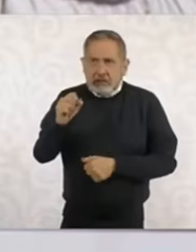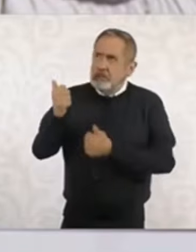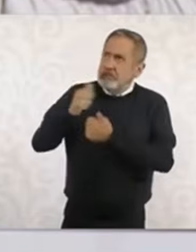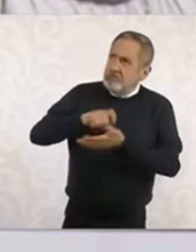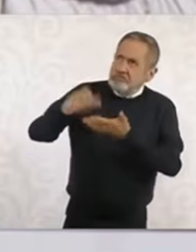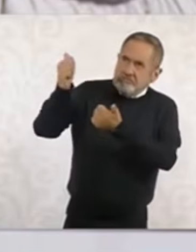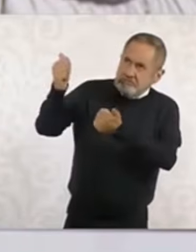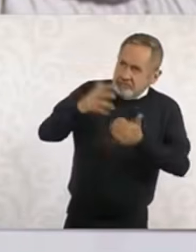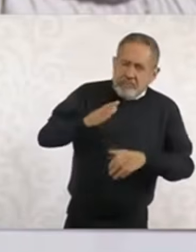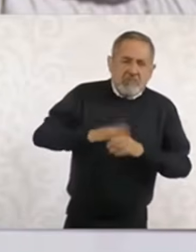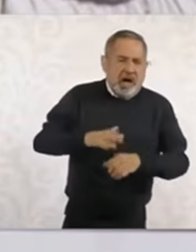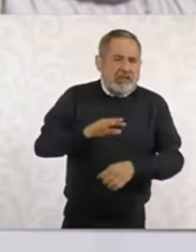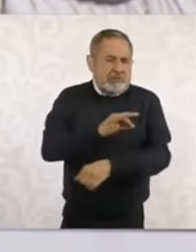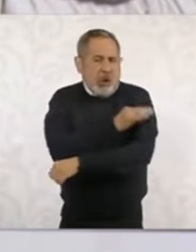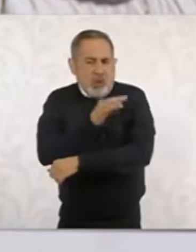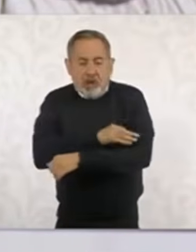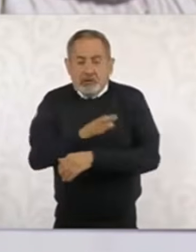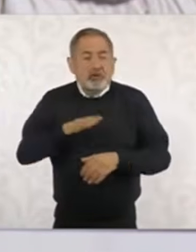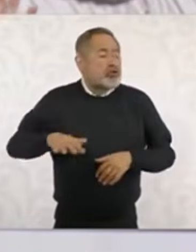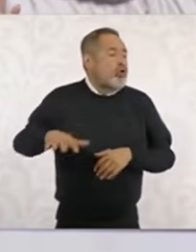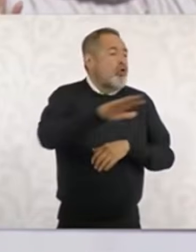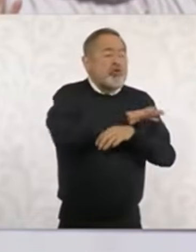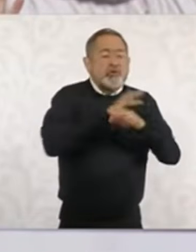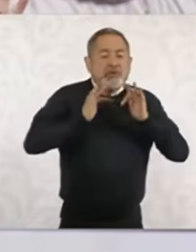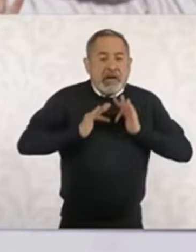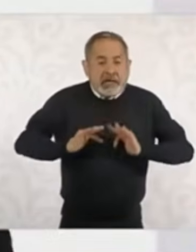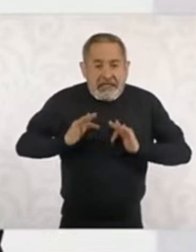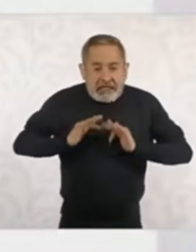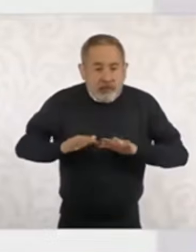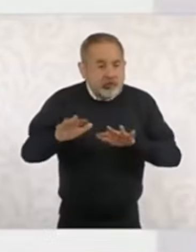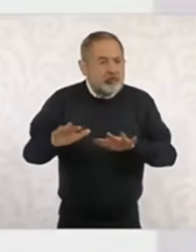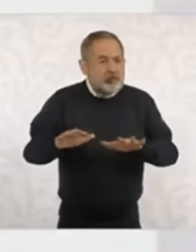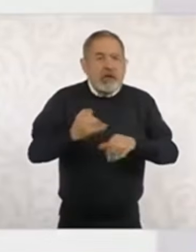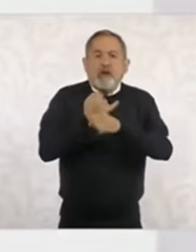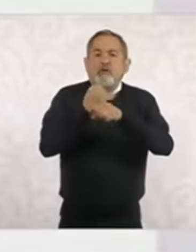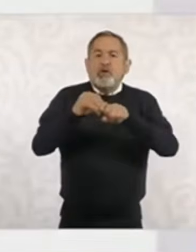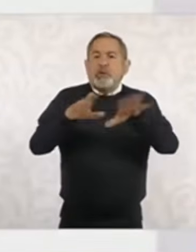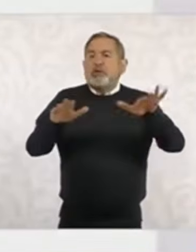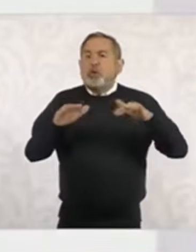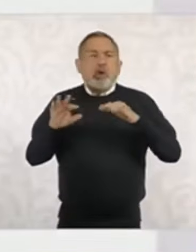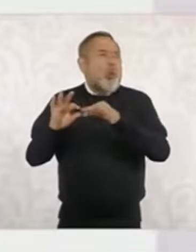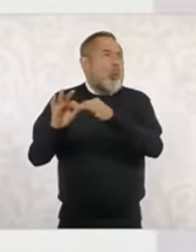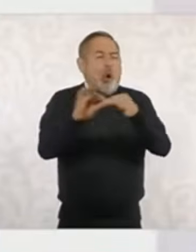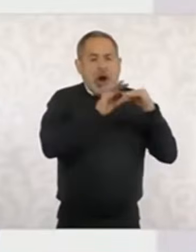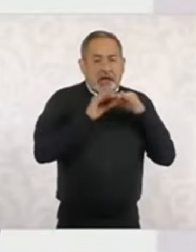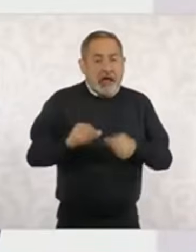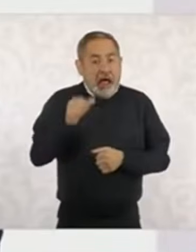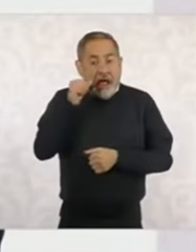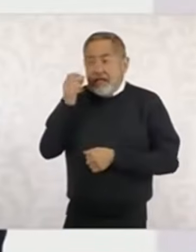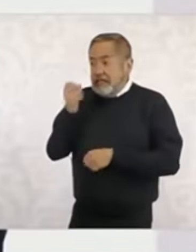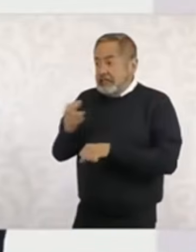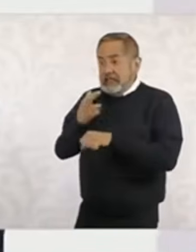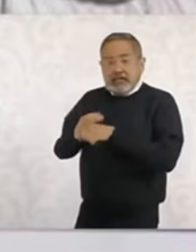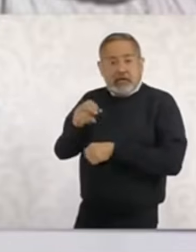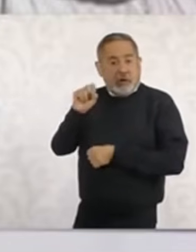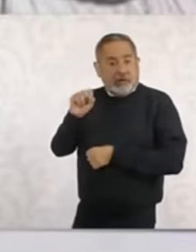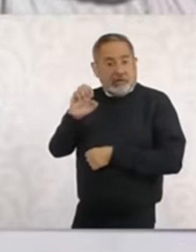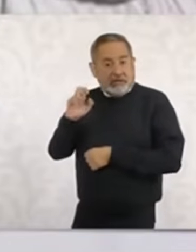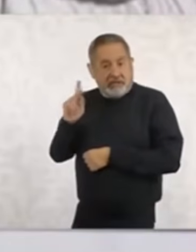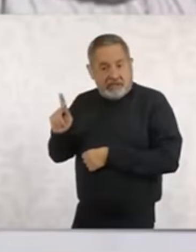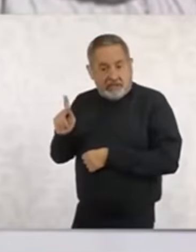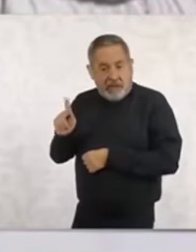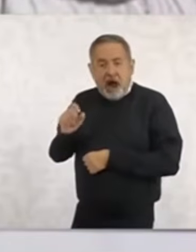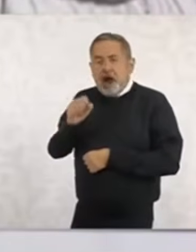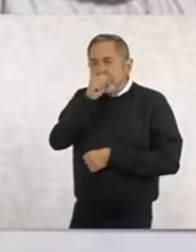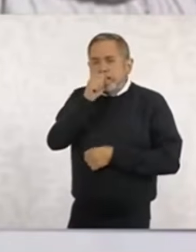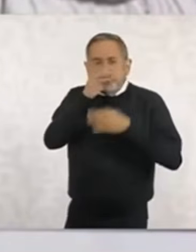tranquilos y en todo el país vamos a buscar que la información sea igual. Ayer hablamos con el secretario de Educación para que haya carteles